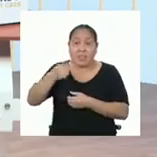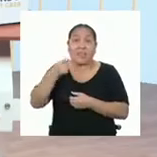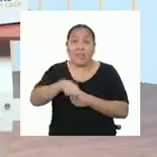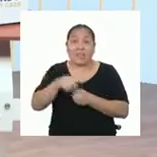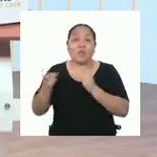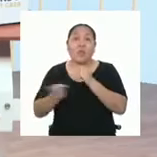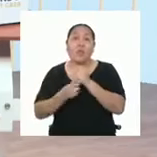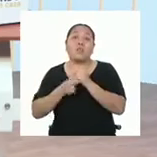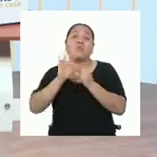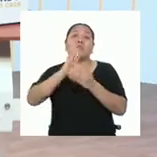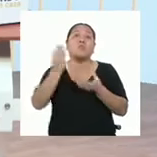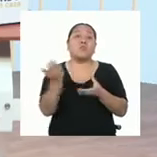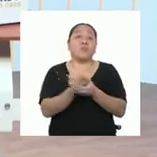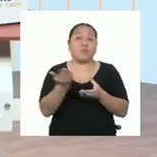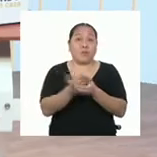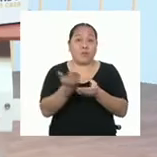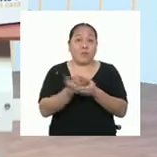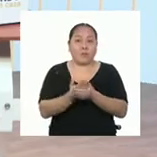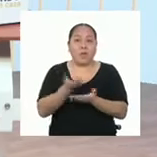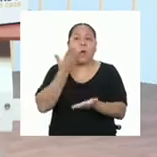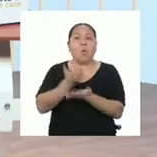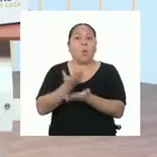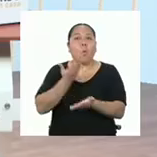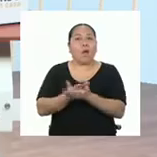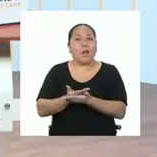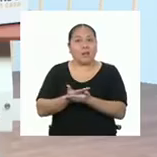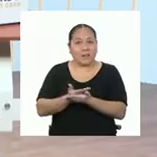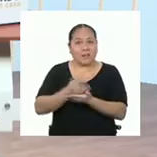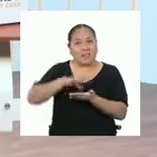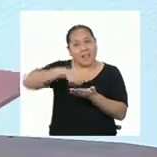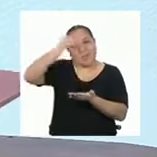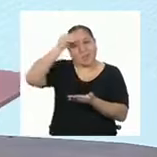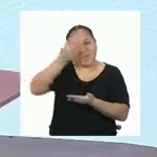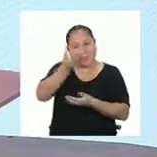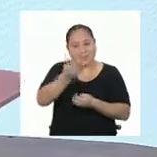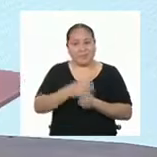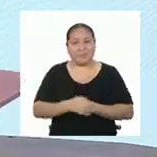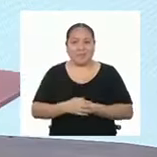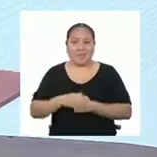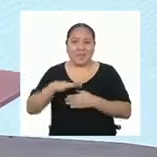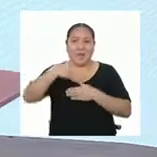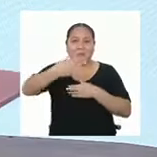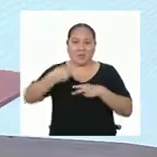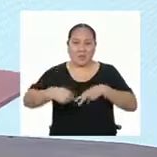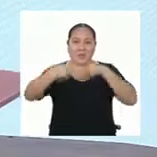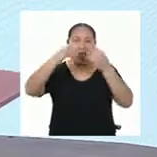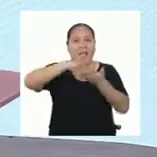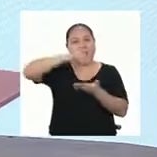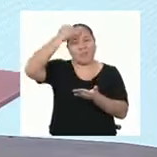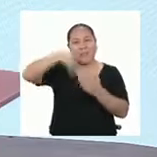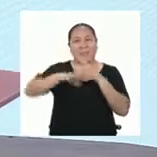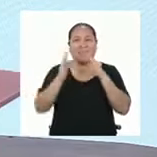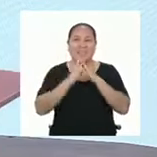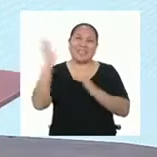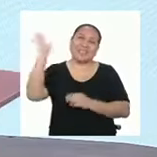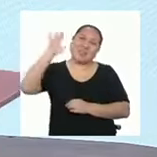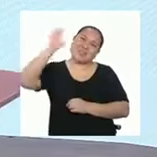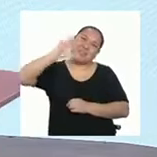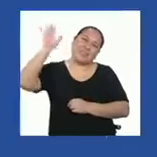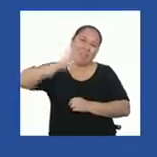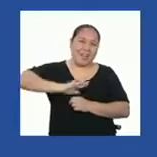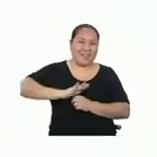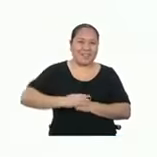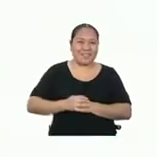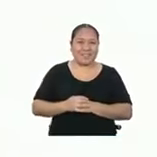portafolio Para tener archivadas las evidencias de sus aprendizajes Nos vemos pronto en Aprendo en Casa Chau chau